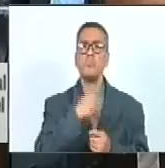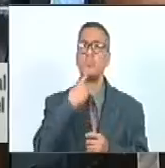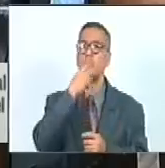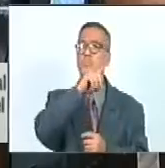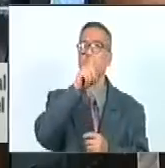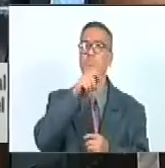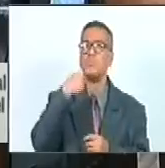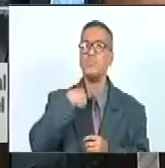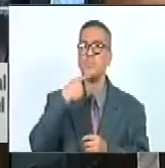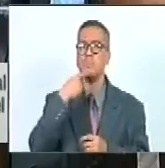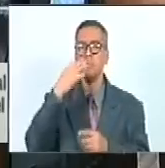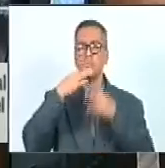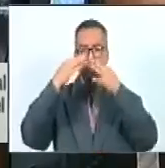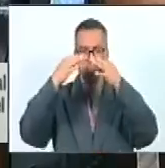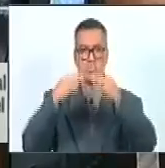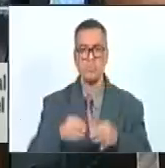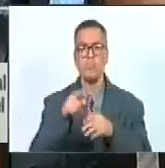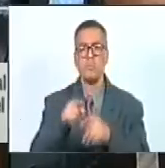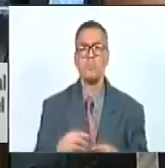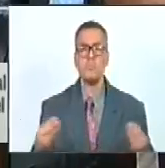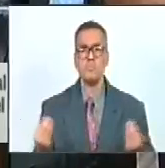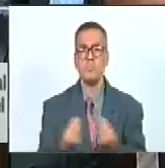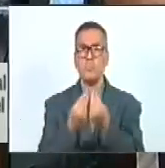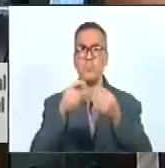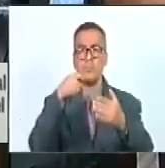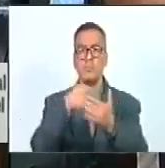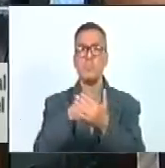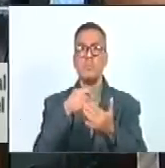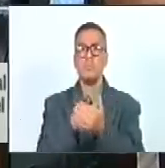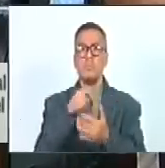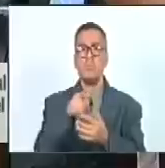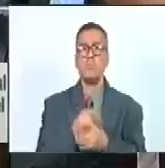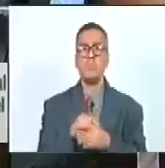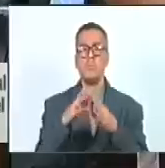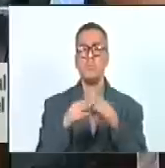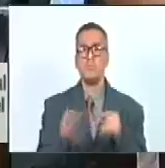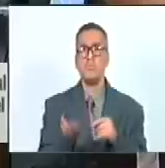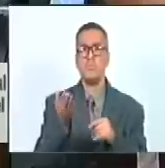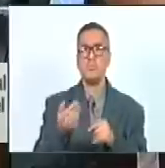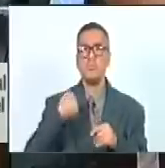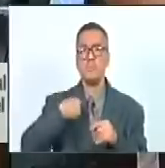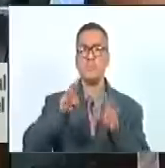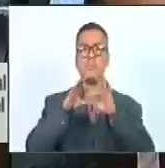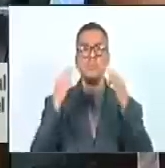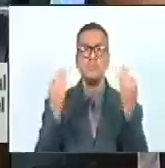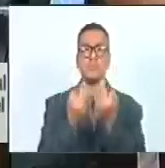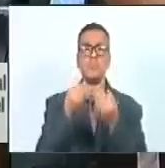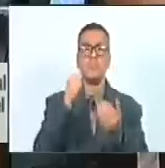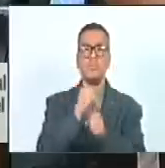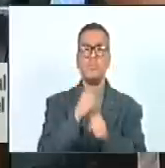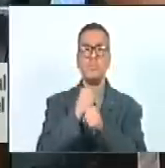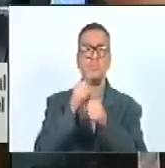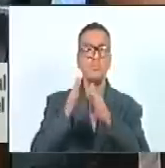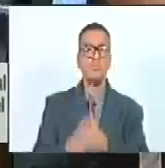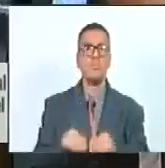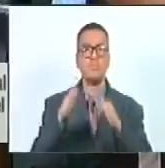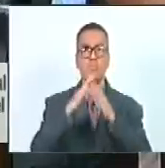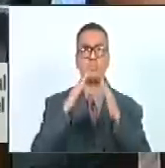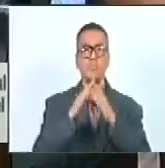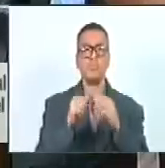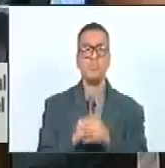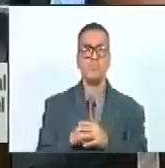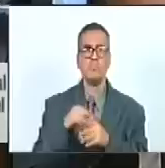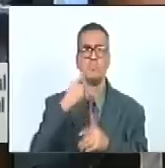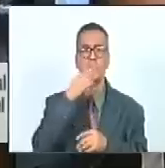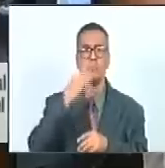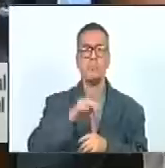yo me atrevo a asegurar que junto con el salario, lo más importante para una familia trabajadora es la vivienda. De